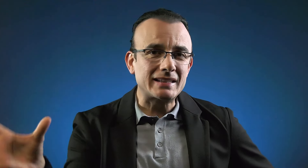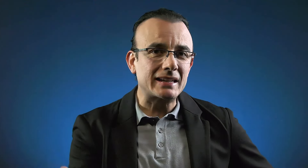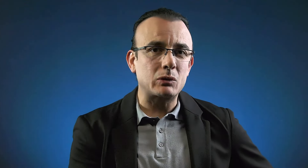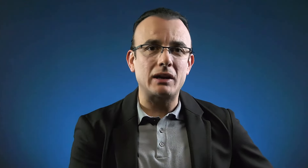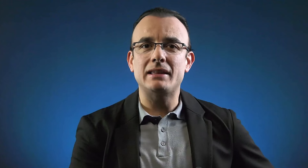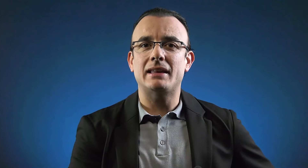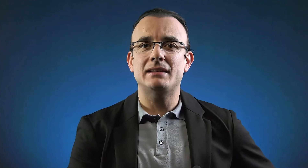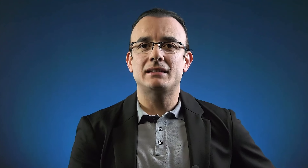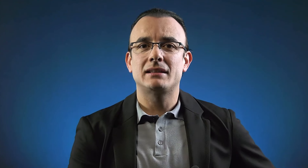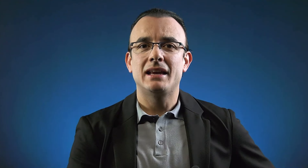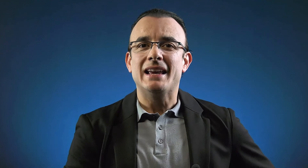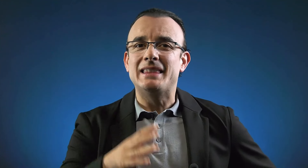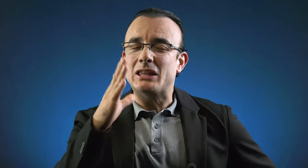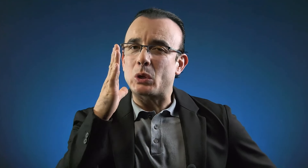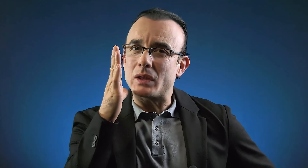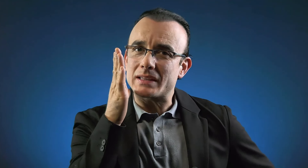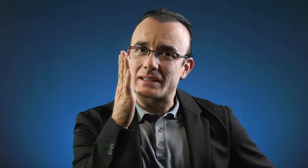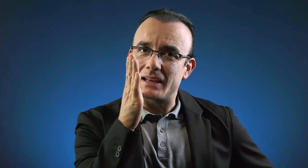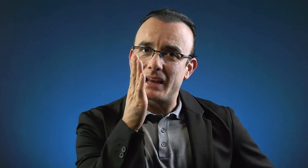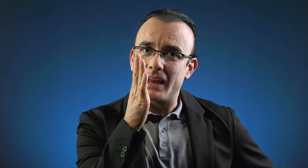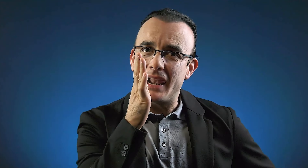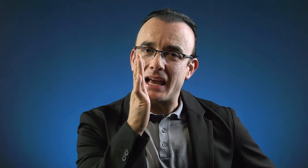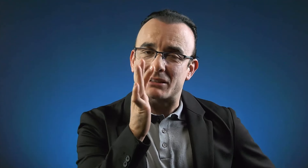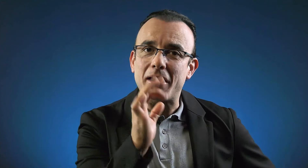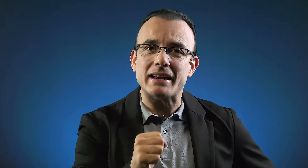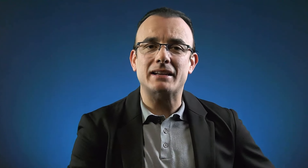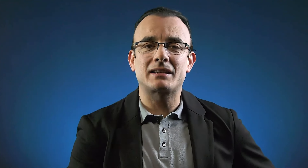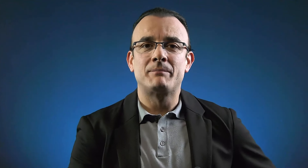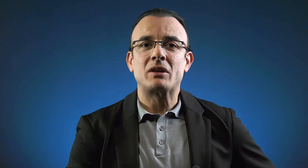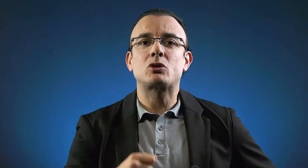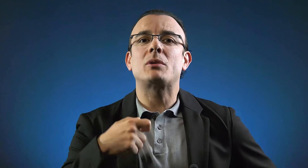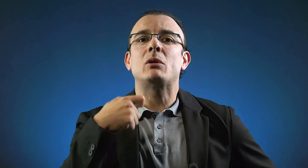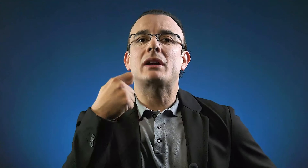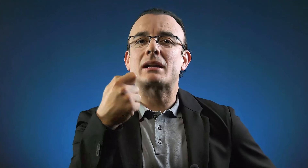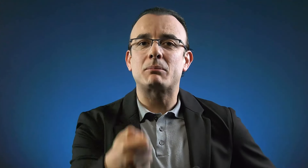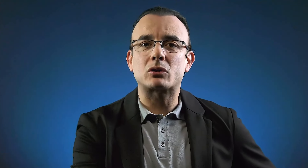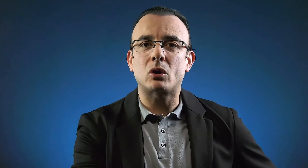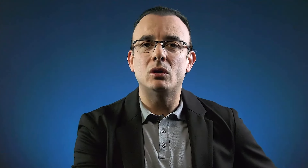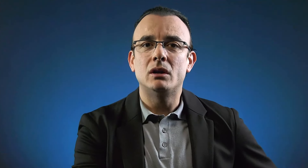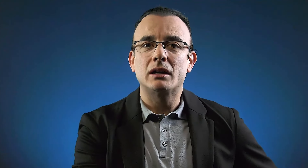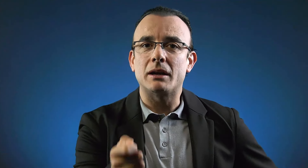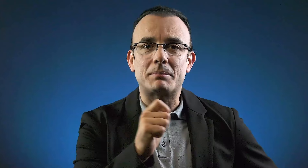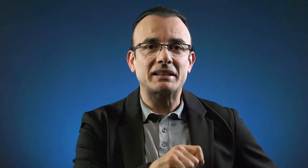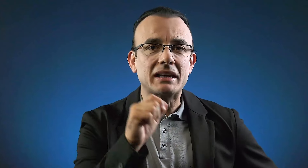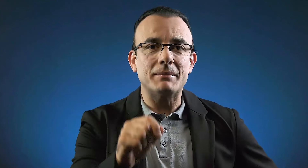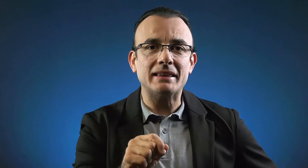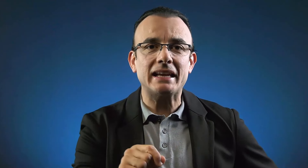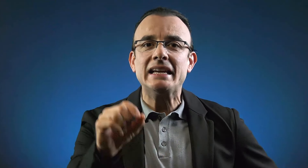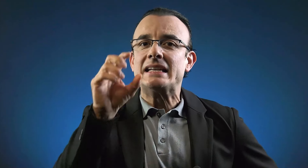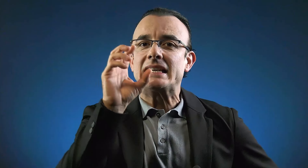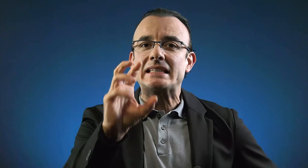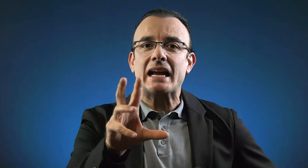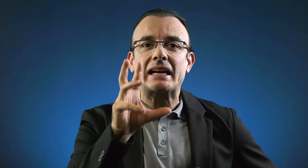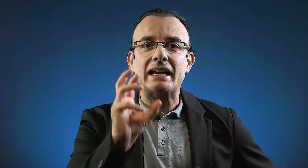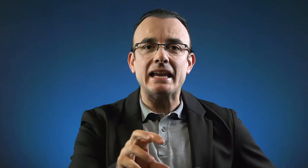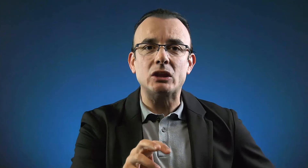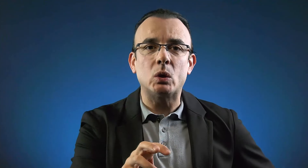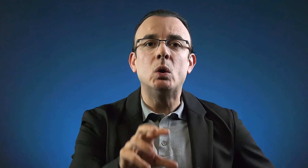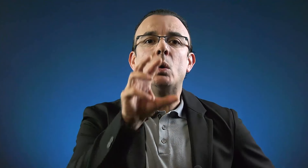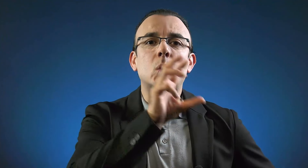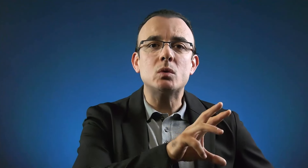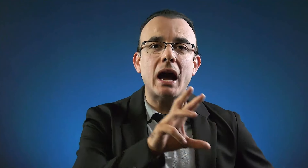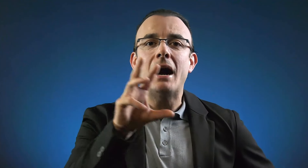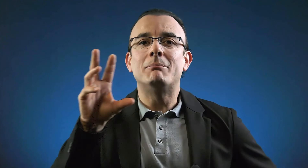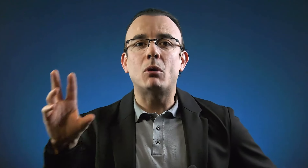todas las irregularidades, de todas las fallas sobre lo que reportó, que prácticamente se están